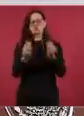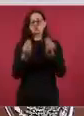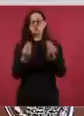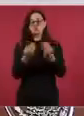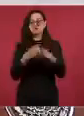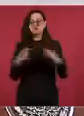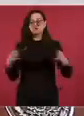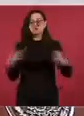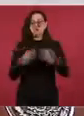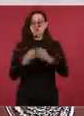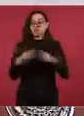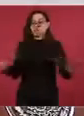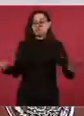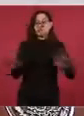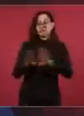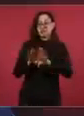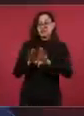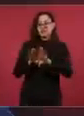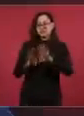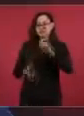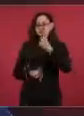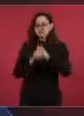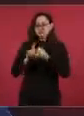con cerrar la frontera.